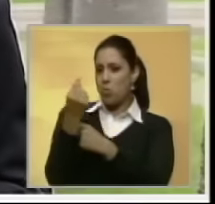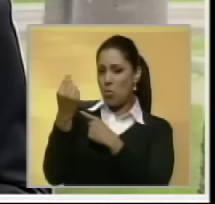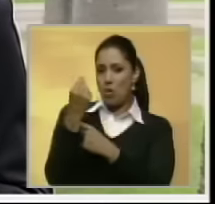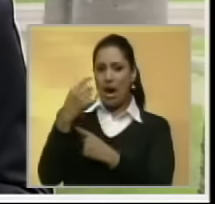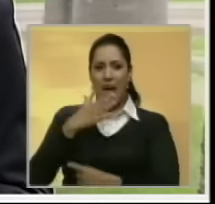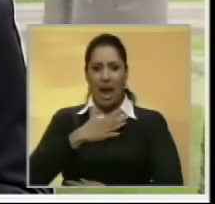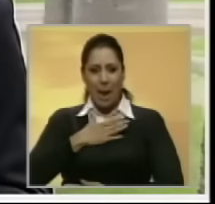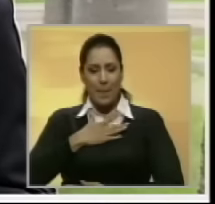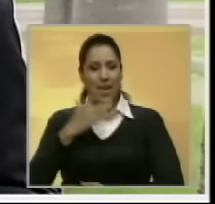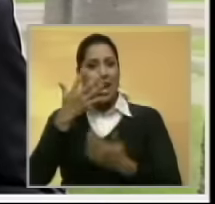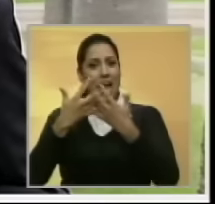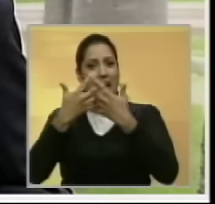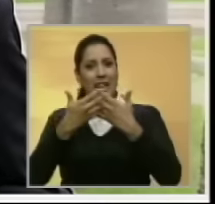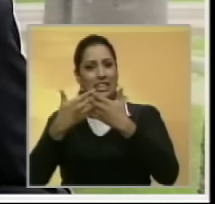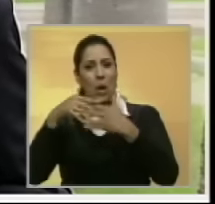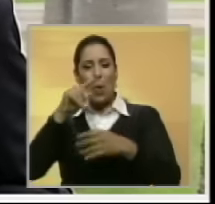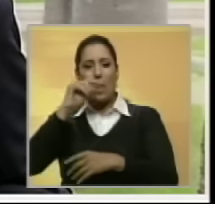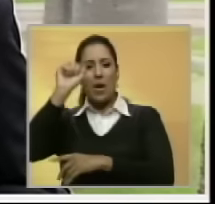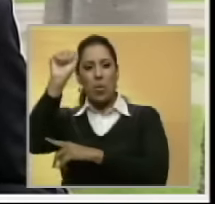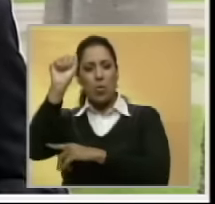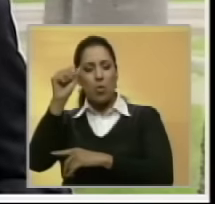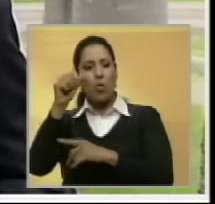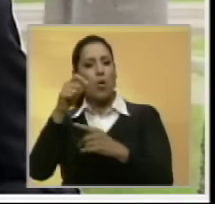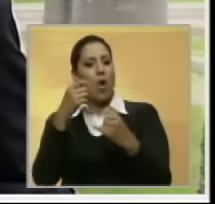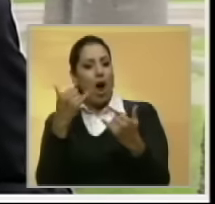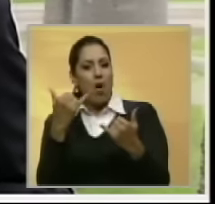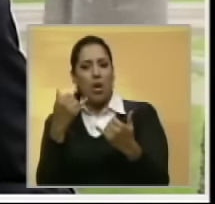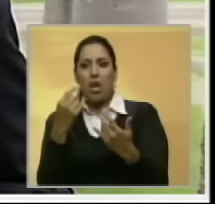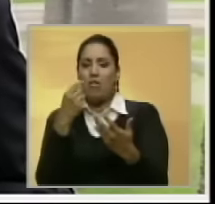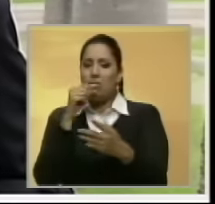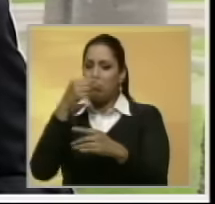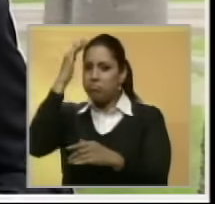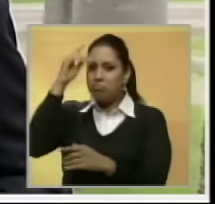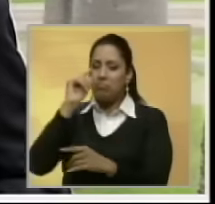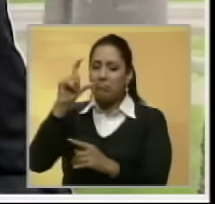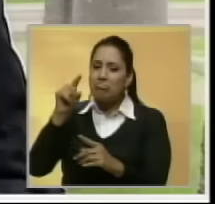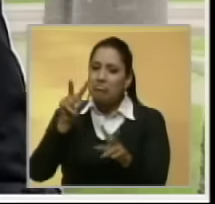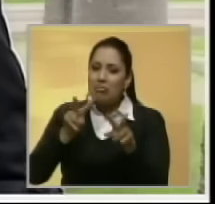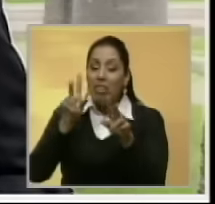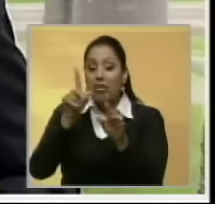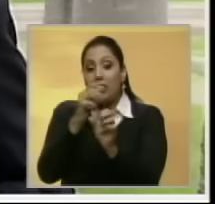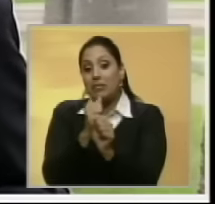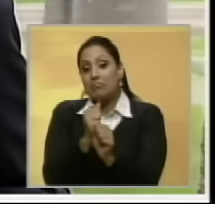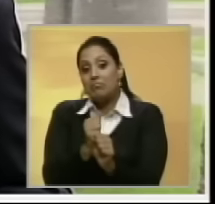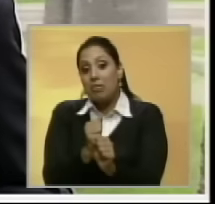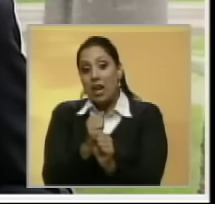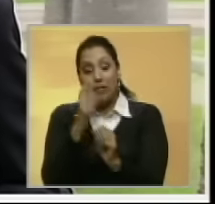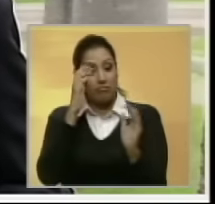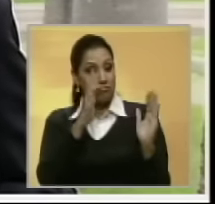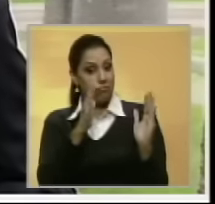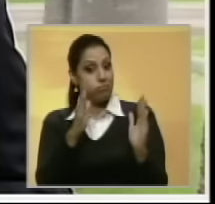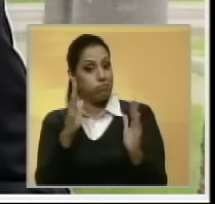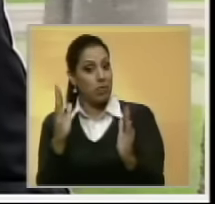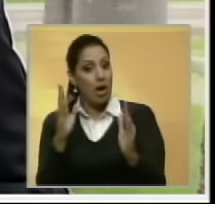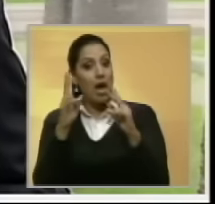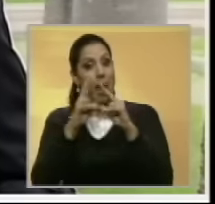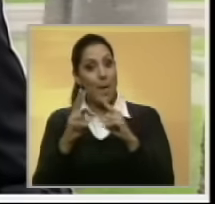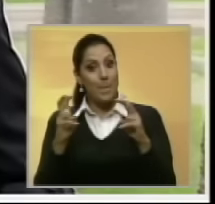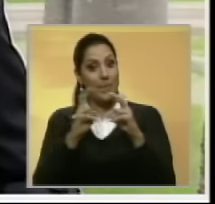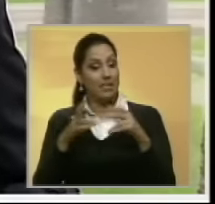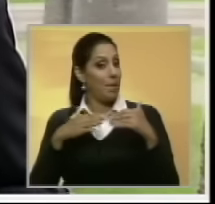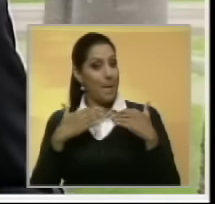ha recibido desde Estados Unidos Néstor Reverol, dijo Ramos Ayú que habría que esperar el curso de la